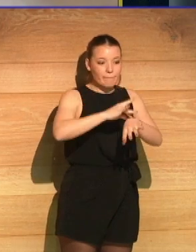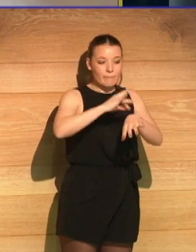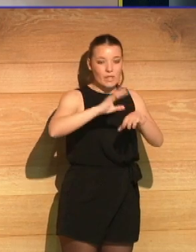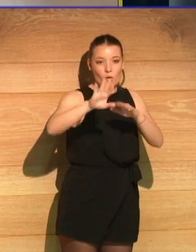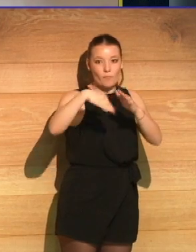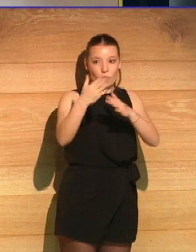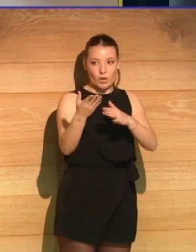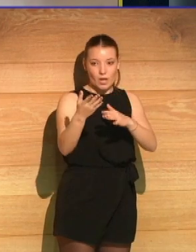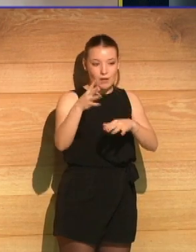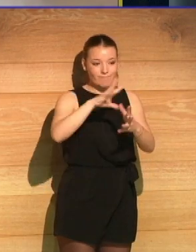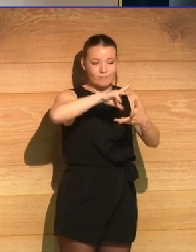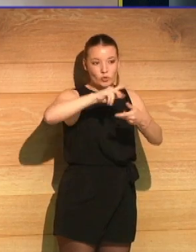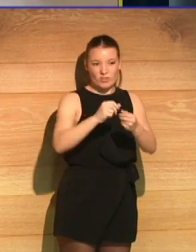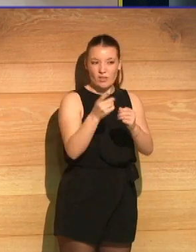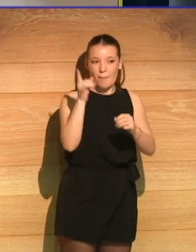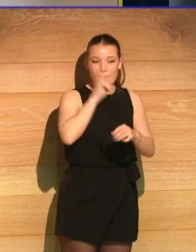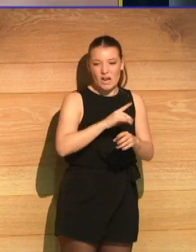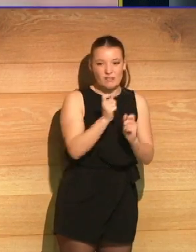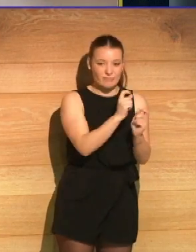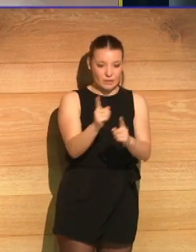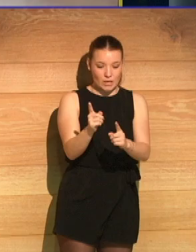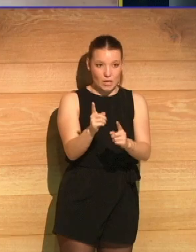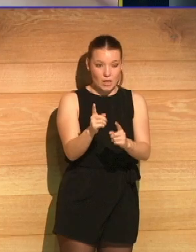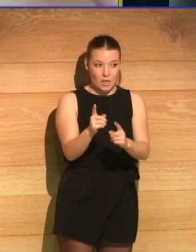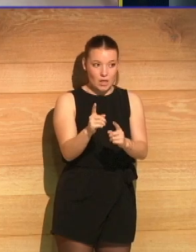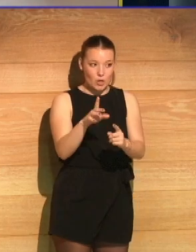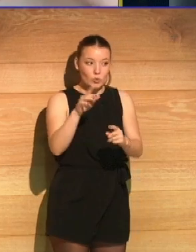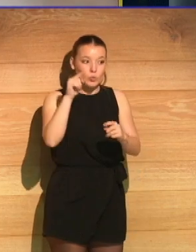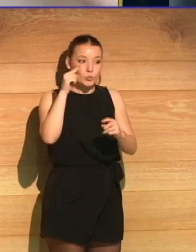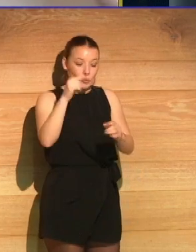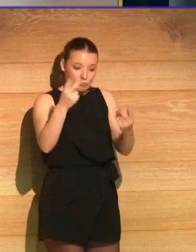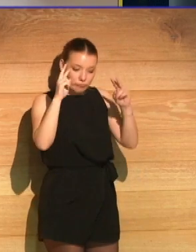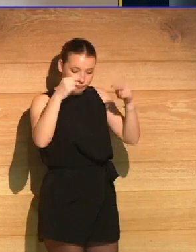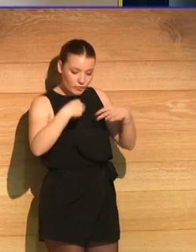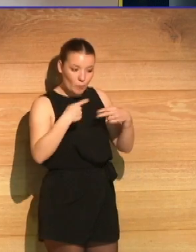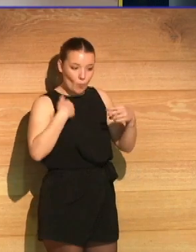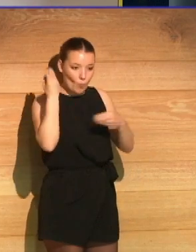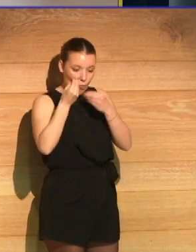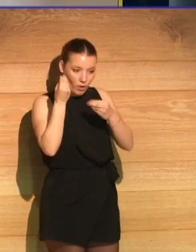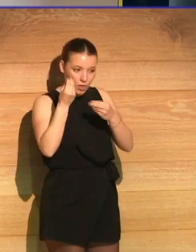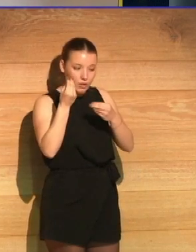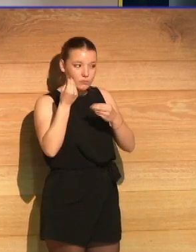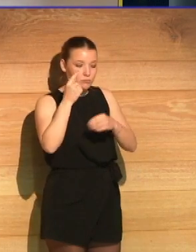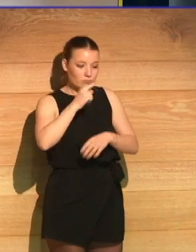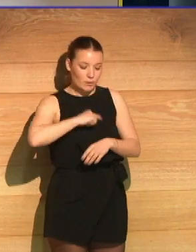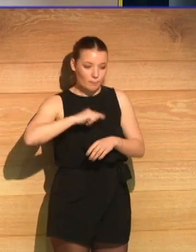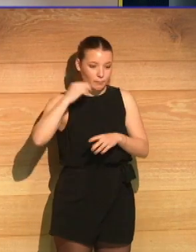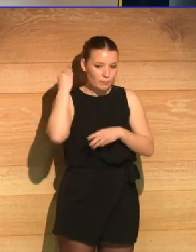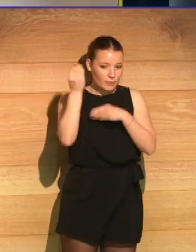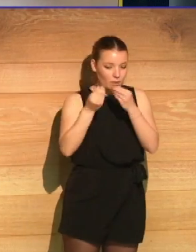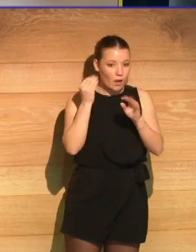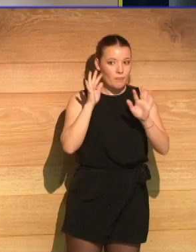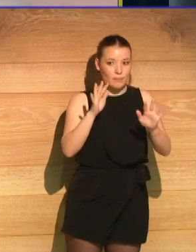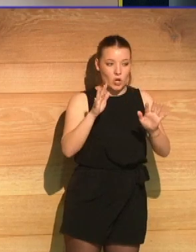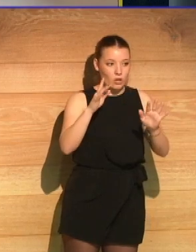una muy mala noticia y tú en ese momento la puedes a un cierto nivel cognitivo percibir, pero emocionalmente todavía